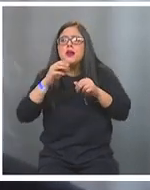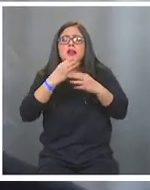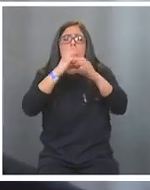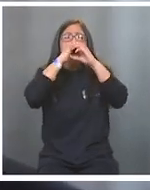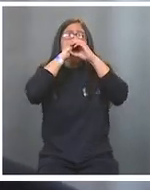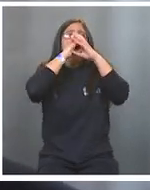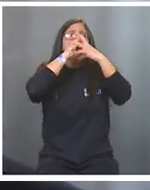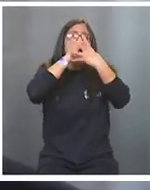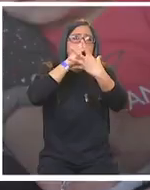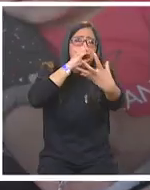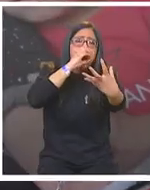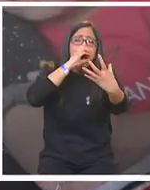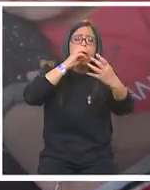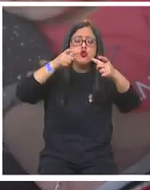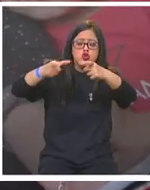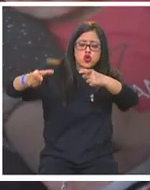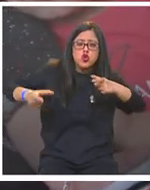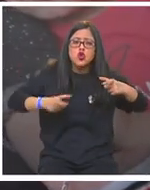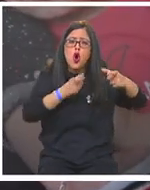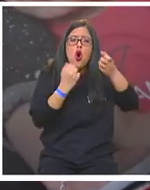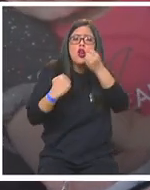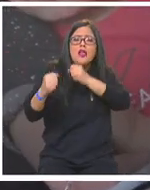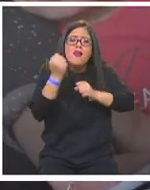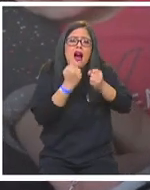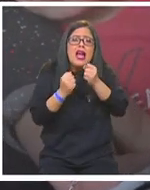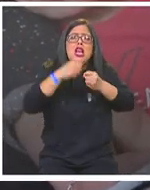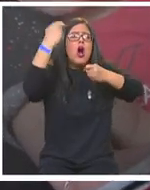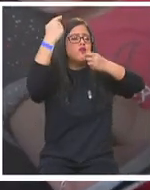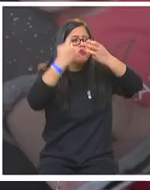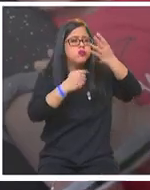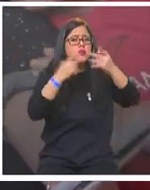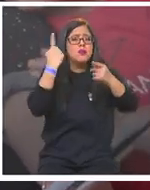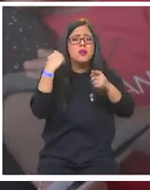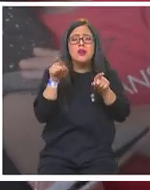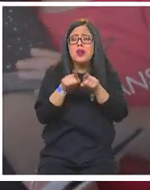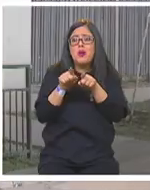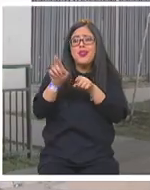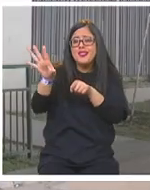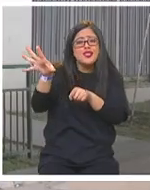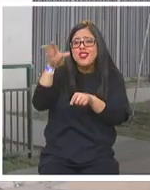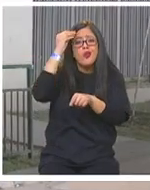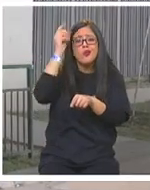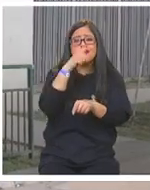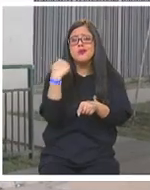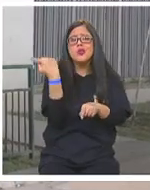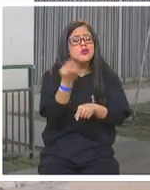torta, bailó. No se daba cuenta que estábamos destrozados.